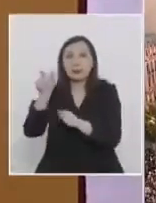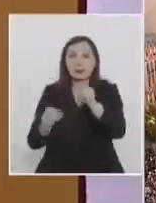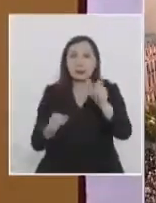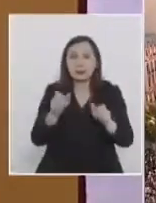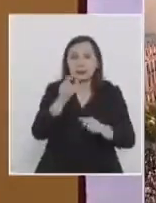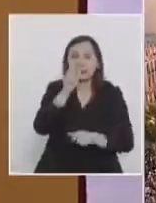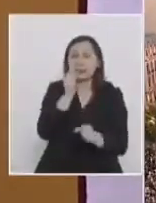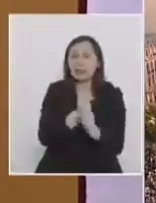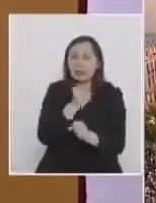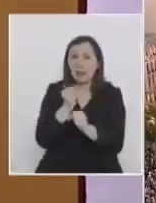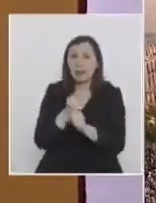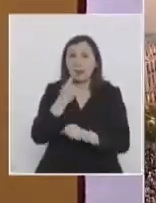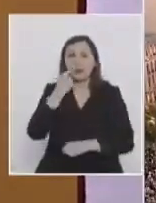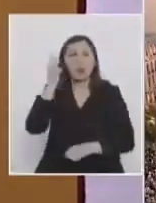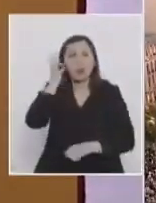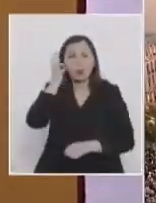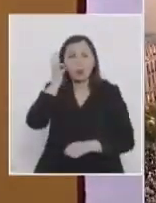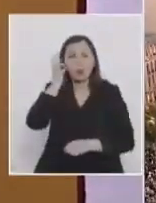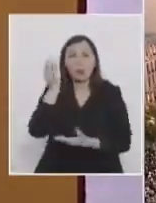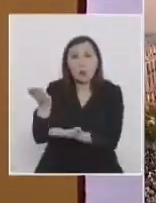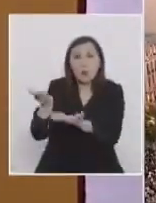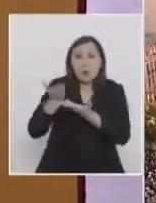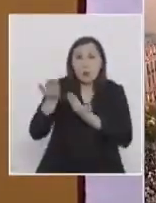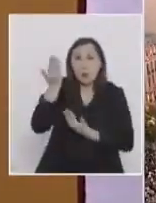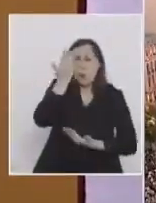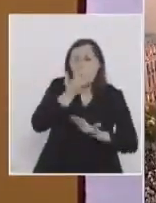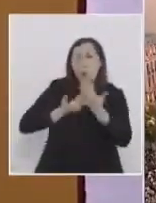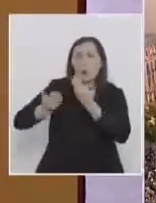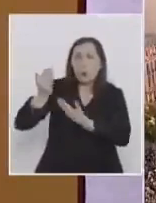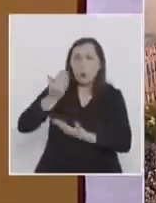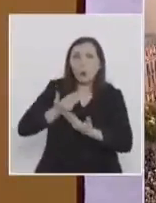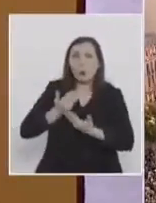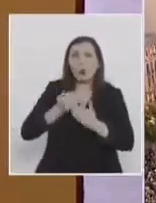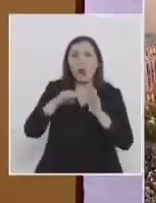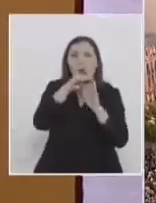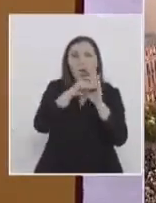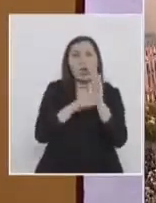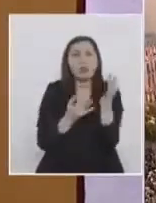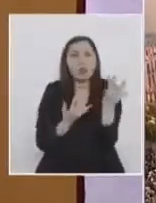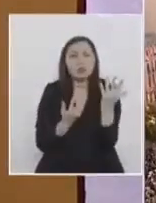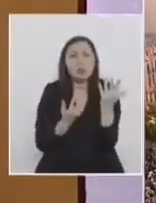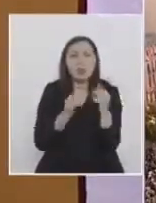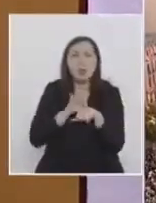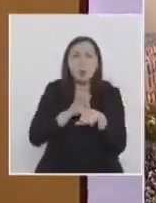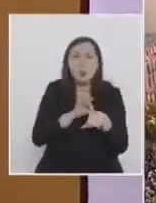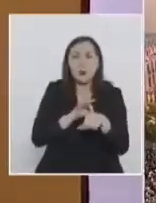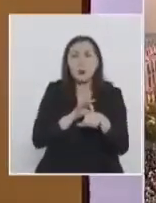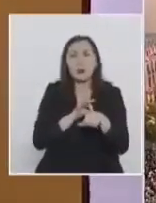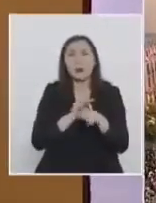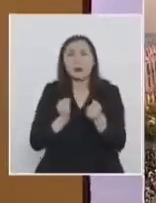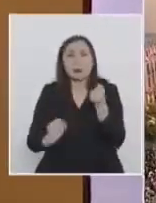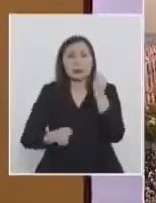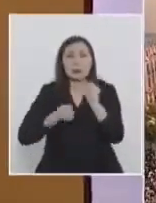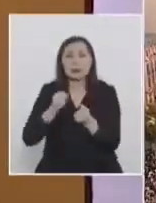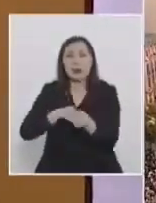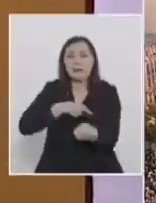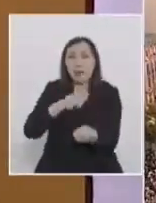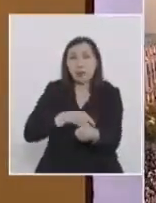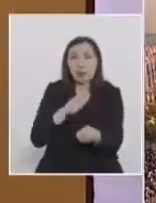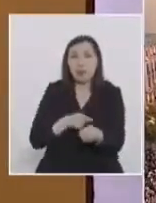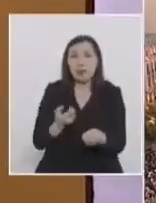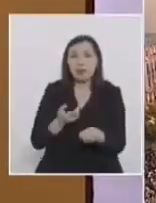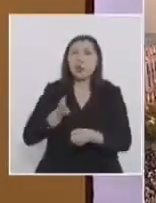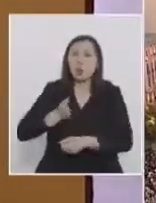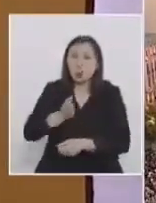trabajadores y trabajadoras que nos han protegido y cuidado, sobre las listas de esperas que tanta angustia generan en la familia.